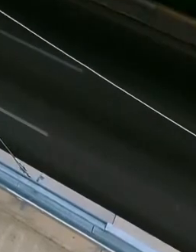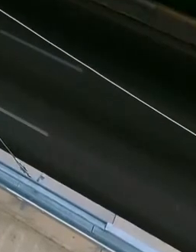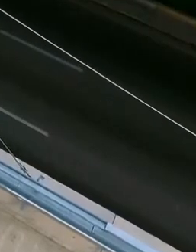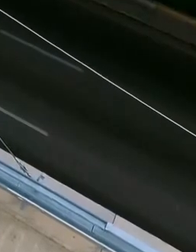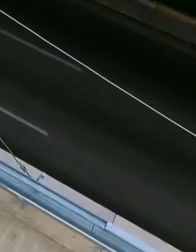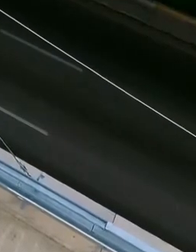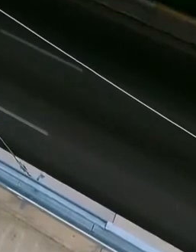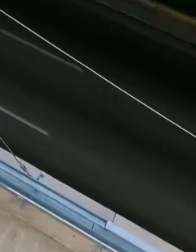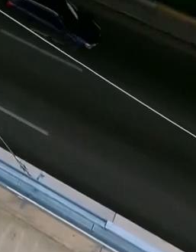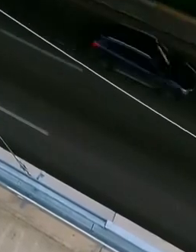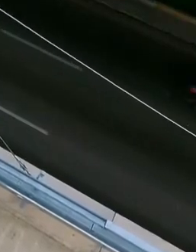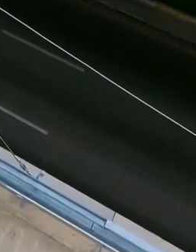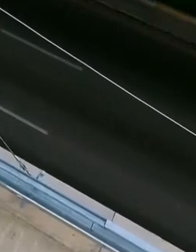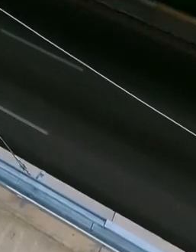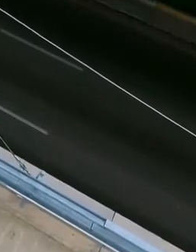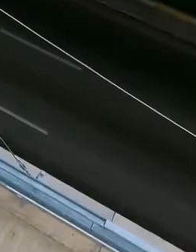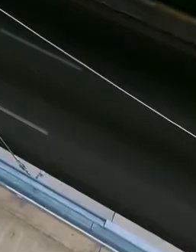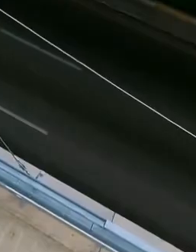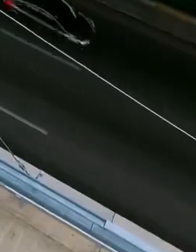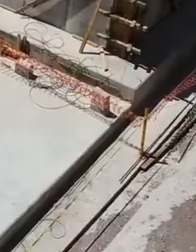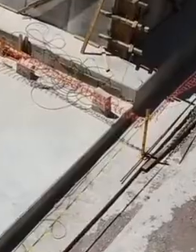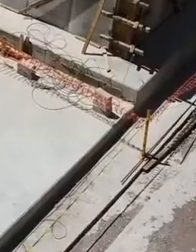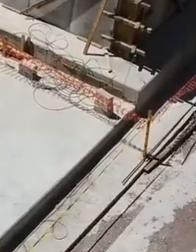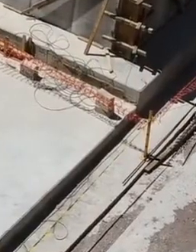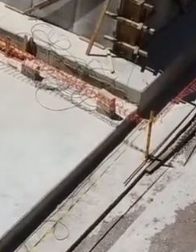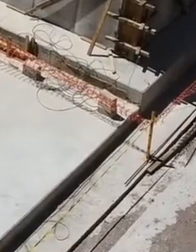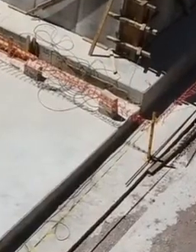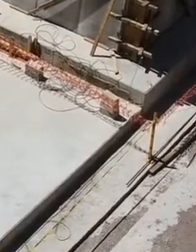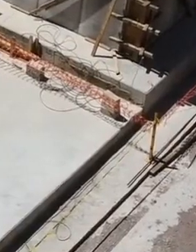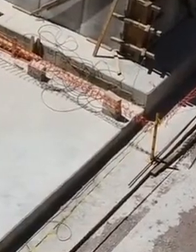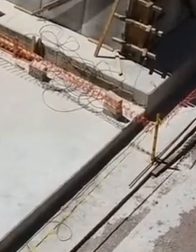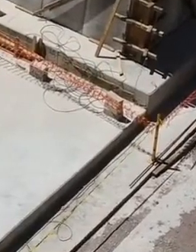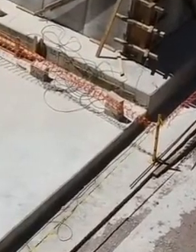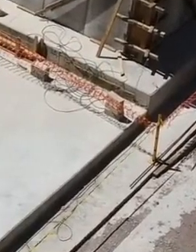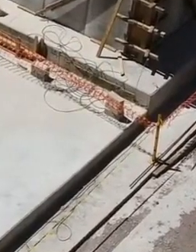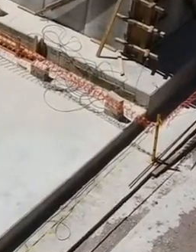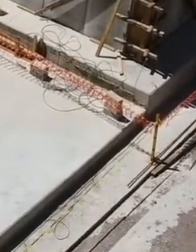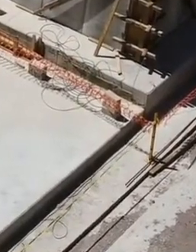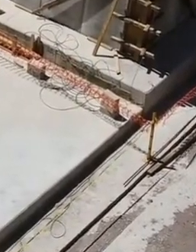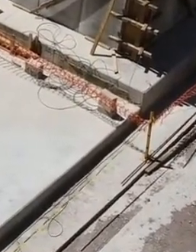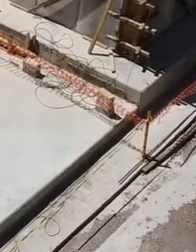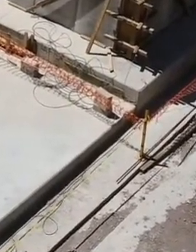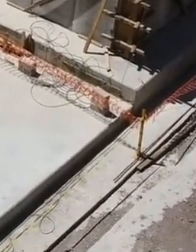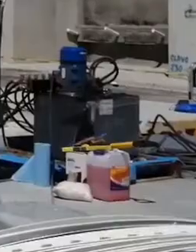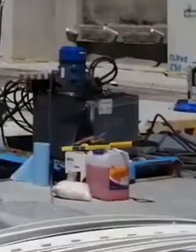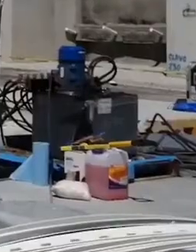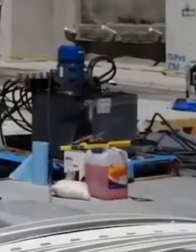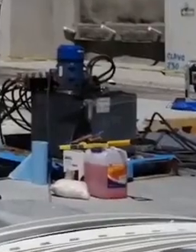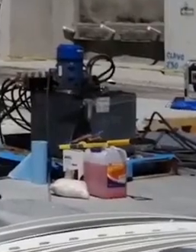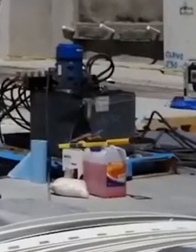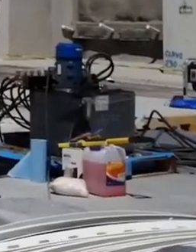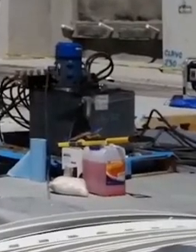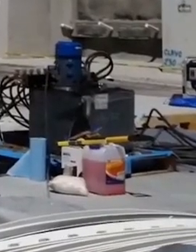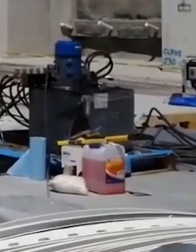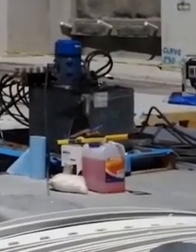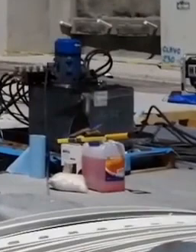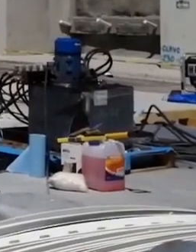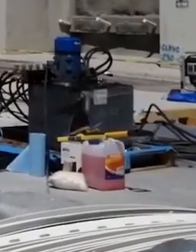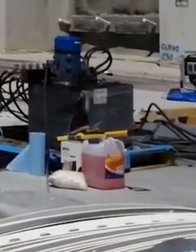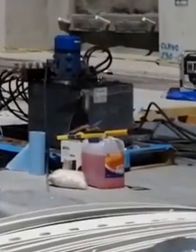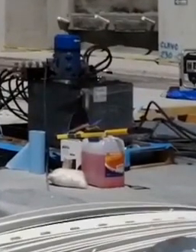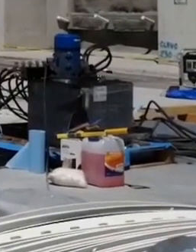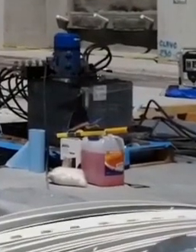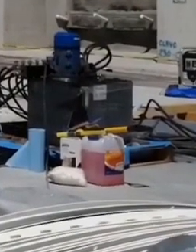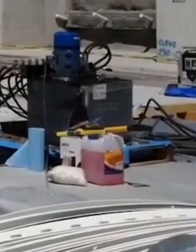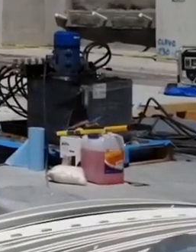en ménsulas y tendido de cable para catenaria. Se terminó el montaje del primer tanque de almacenamiento de agua para el sistema